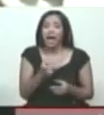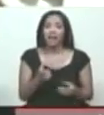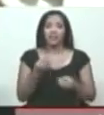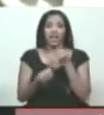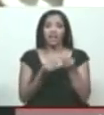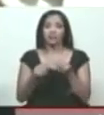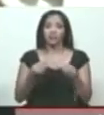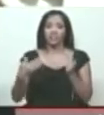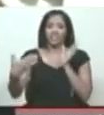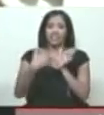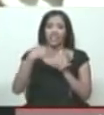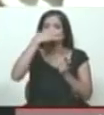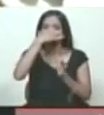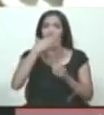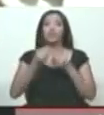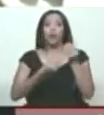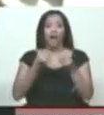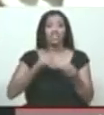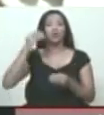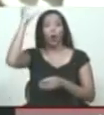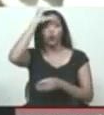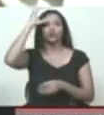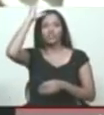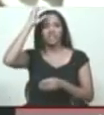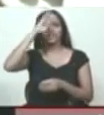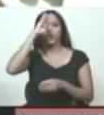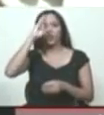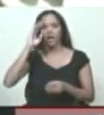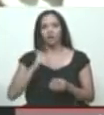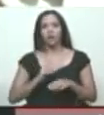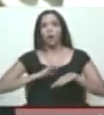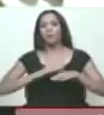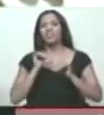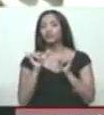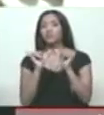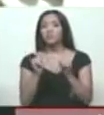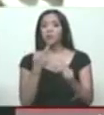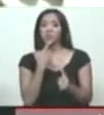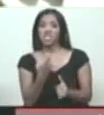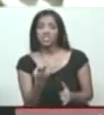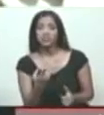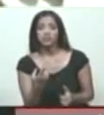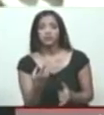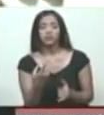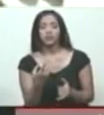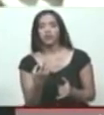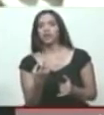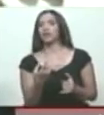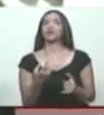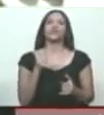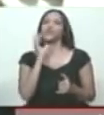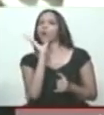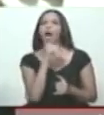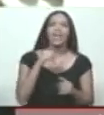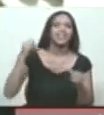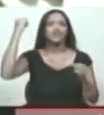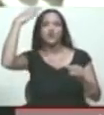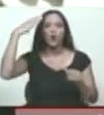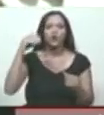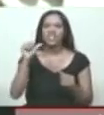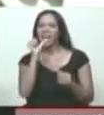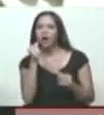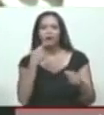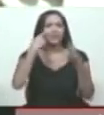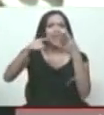terrorista, y lo hacen con conciencia, Diosdado, porque después ellos mismos declaran que no van a tener luz, ni agua, ni esto, ni